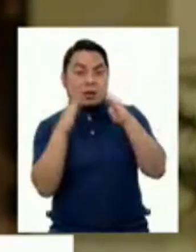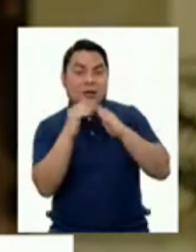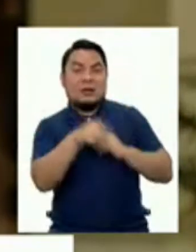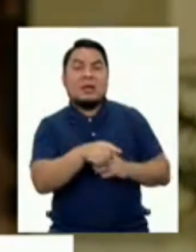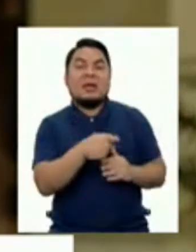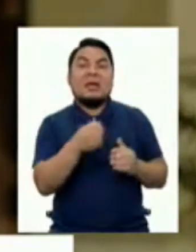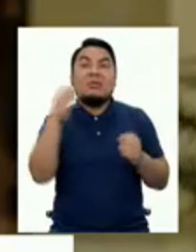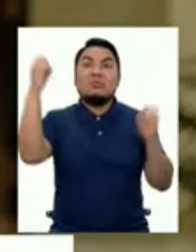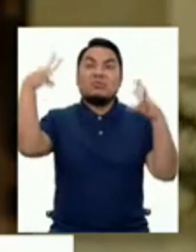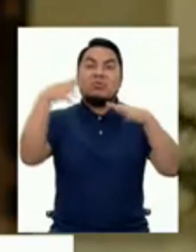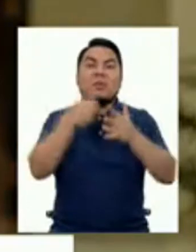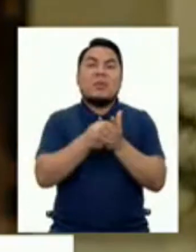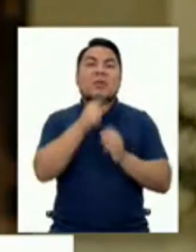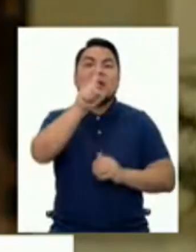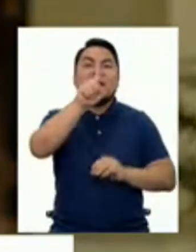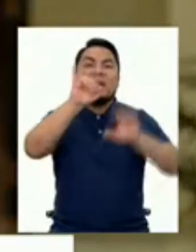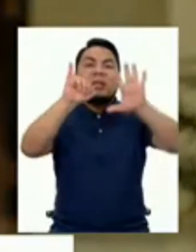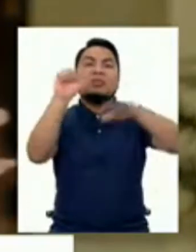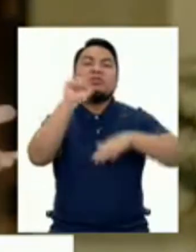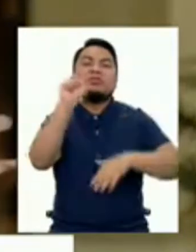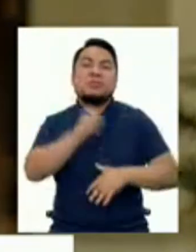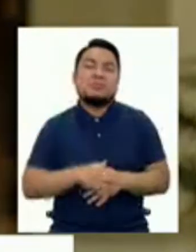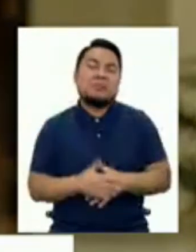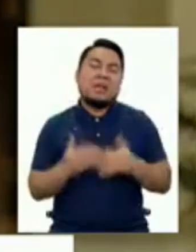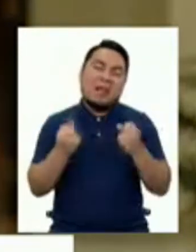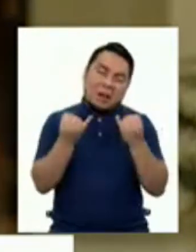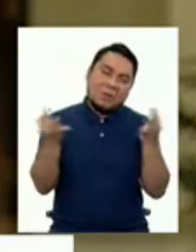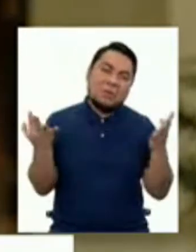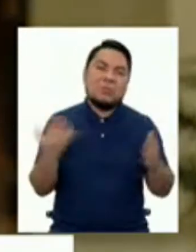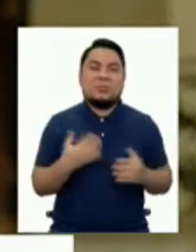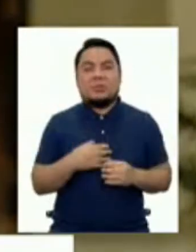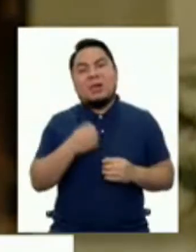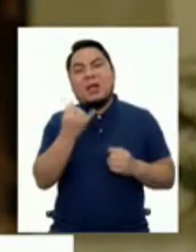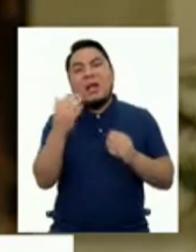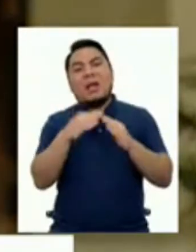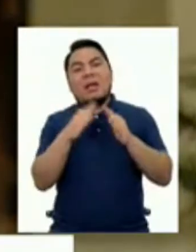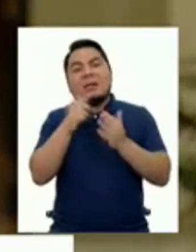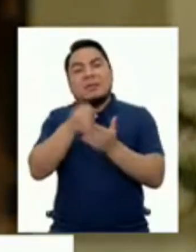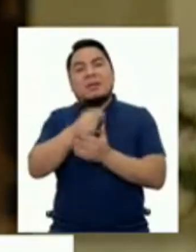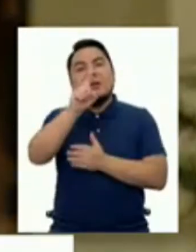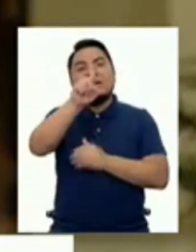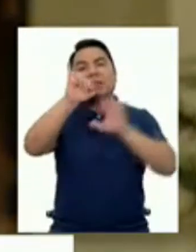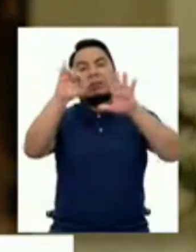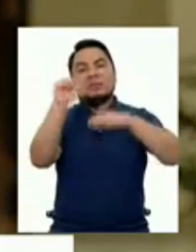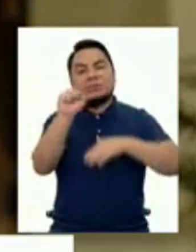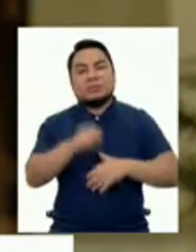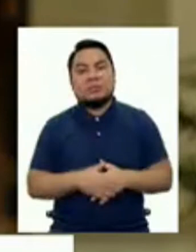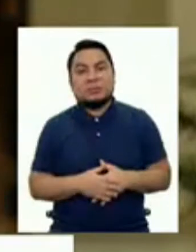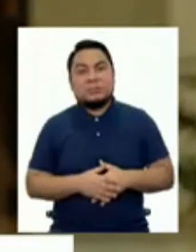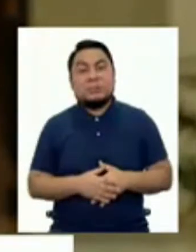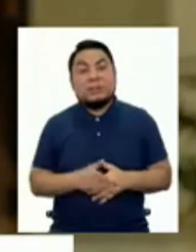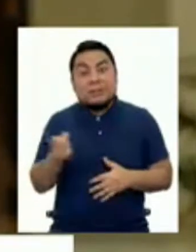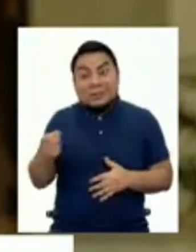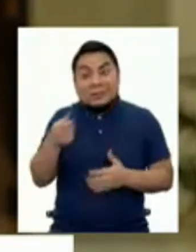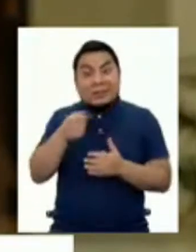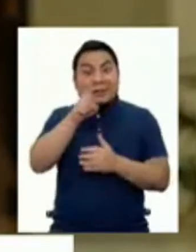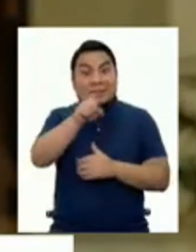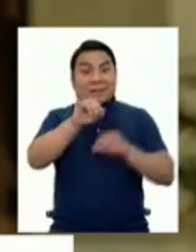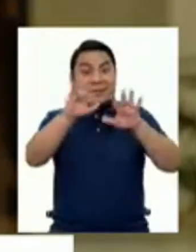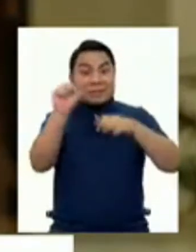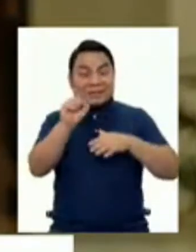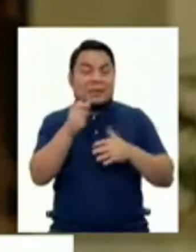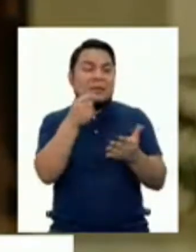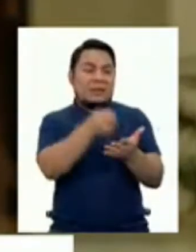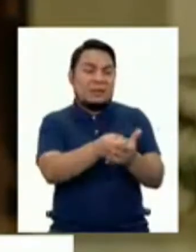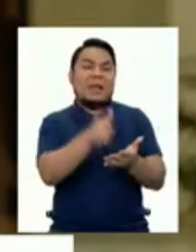16 soles. Ellos consumen 16 soles de energía al mes. Le alcanza para 10 meses. Es decir,